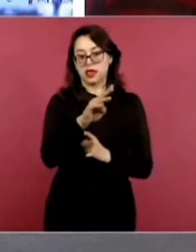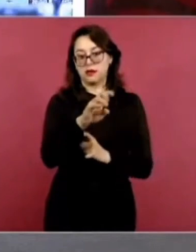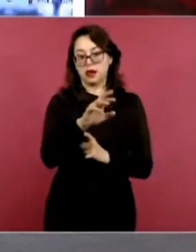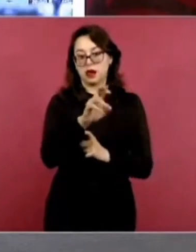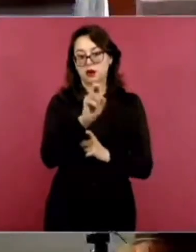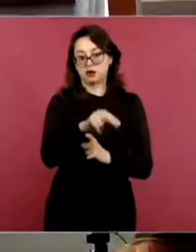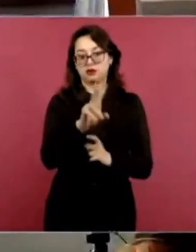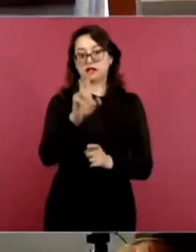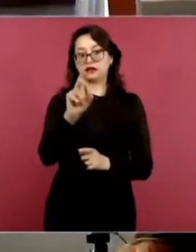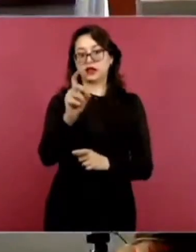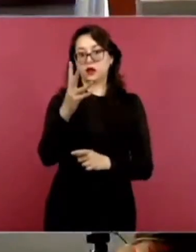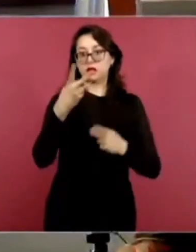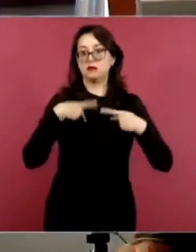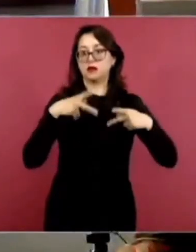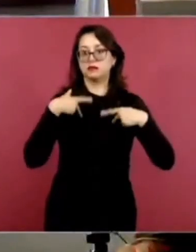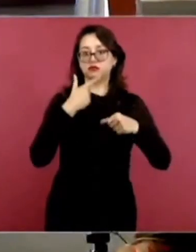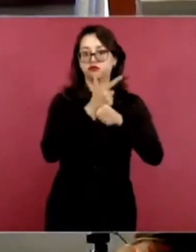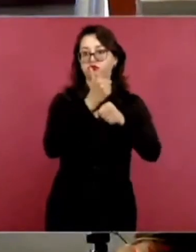Sentenciados